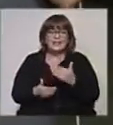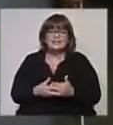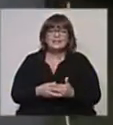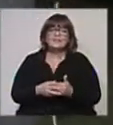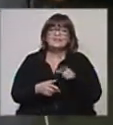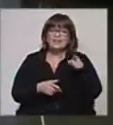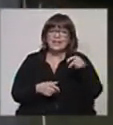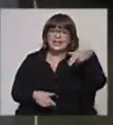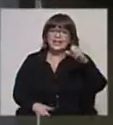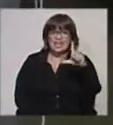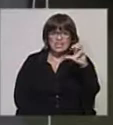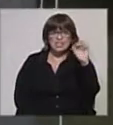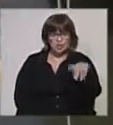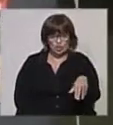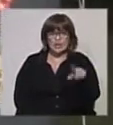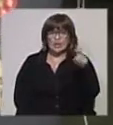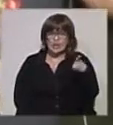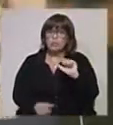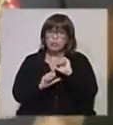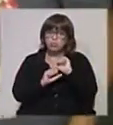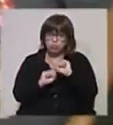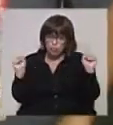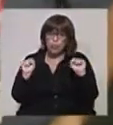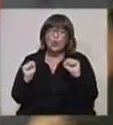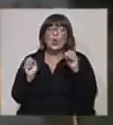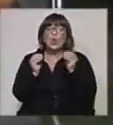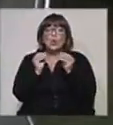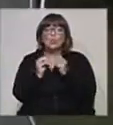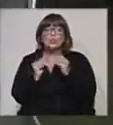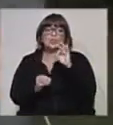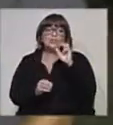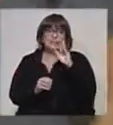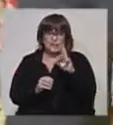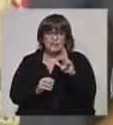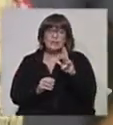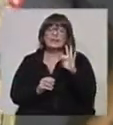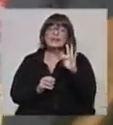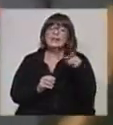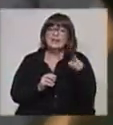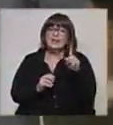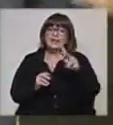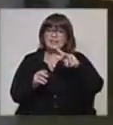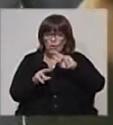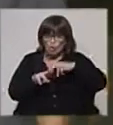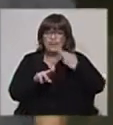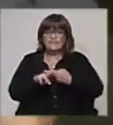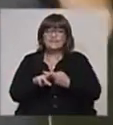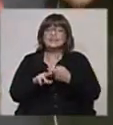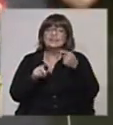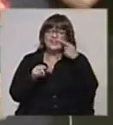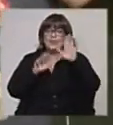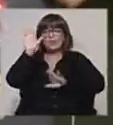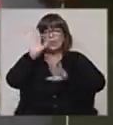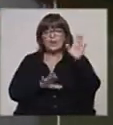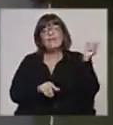Nelson Ferro, uno de los que hizo posible junto con el Cachete Esper que los Saltimbanquis volvieron 28 años después, ¿no? Están las cabras de fondo y bueno, y están por llegar aquí al velódromo. Vengan,